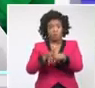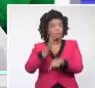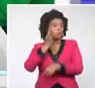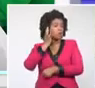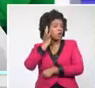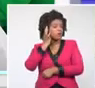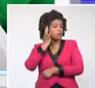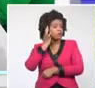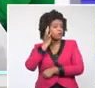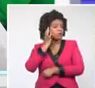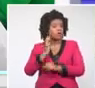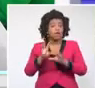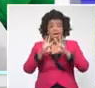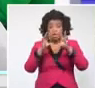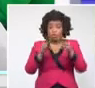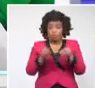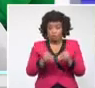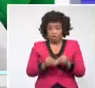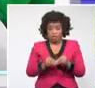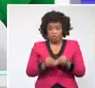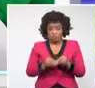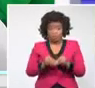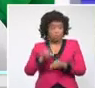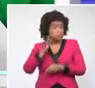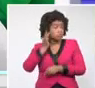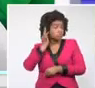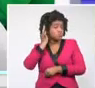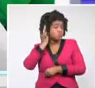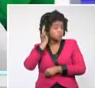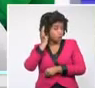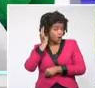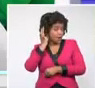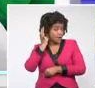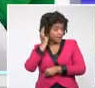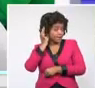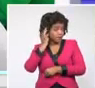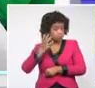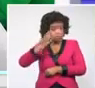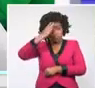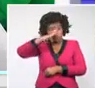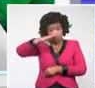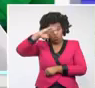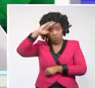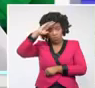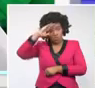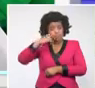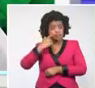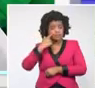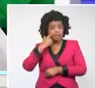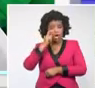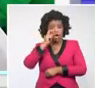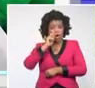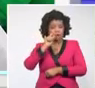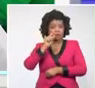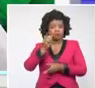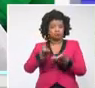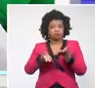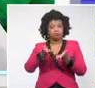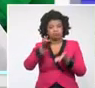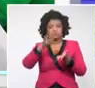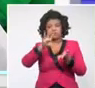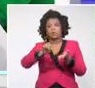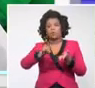obstante el acumulado de todos los casos diagnosticados en Cuba, el sexo masculino